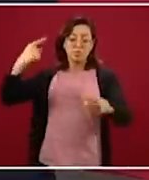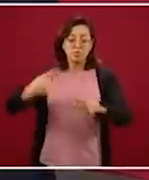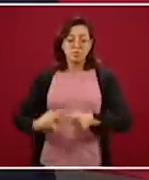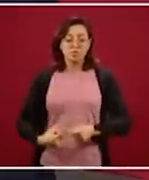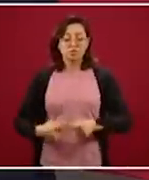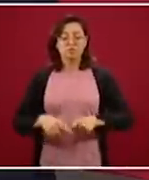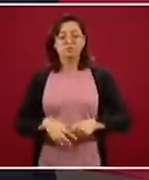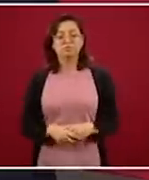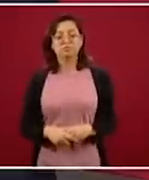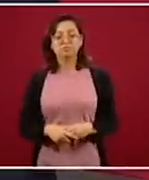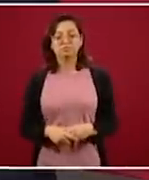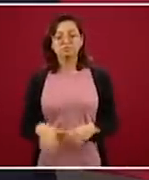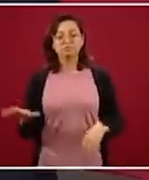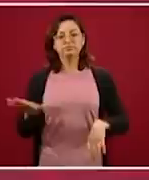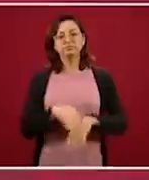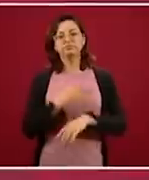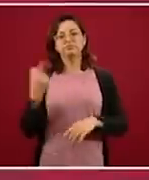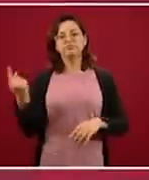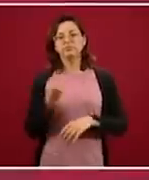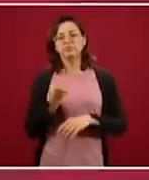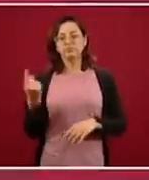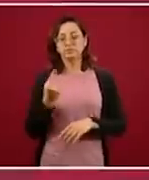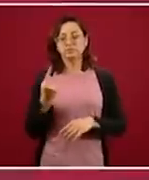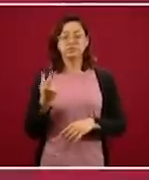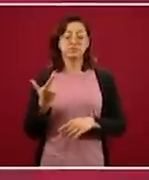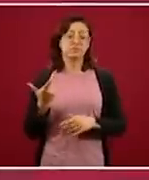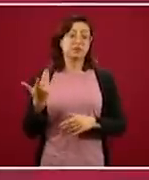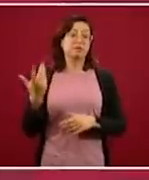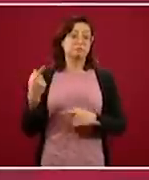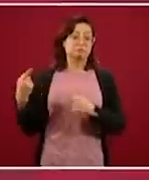porque en ese entonces hubo una confrontación,